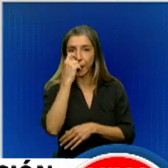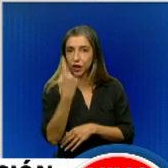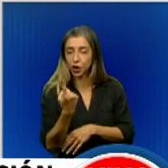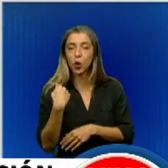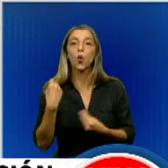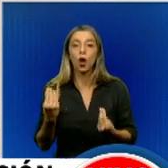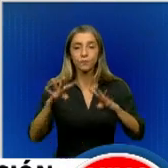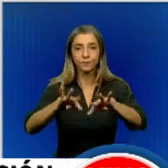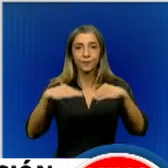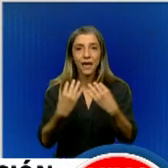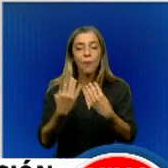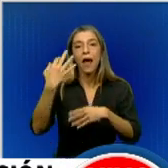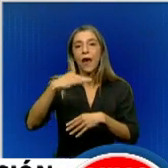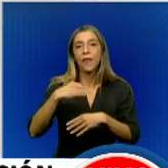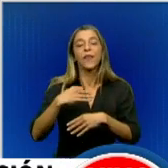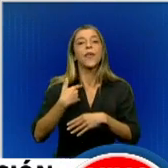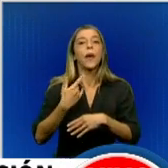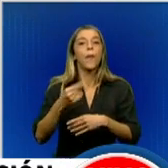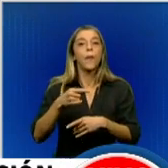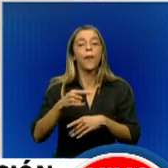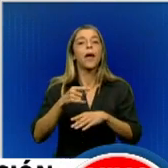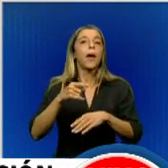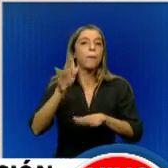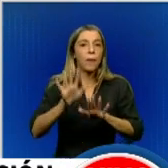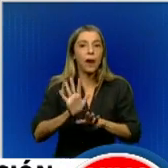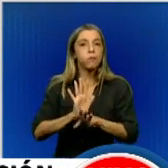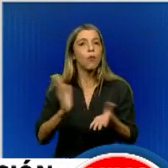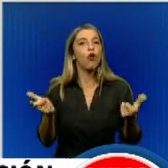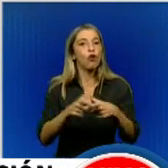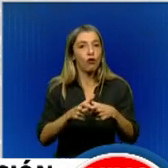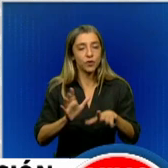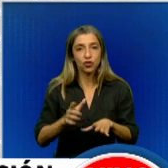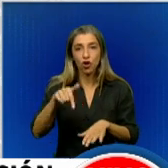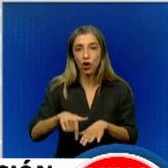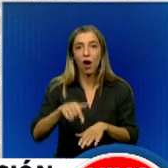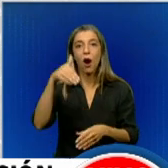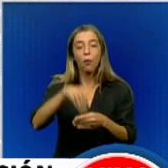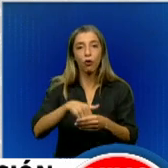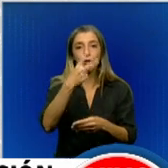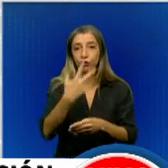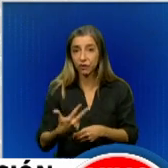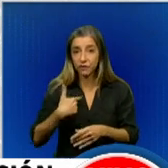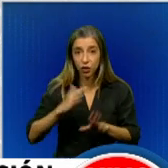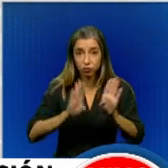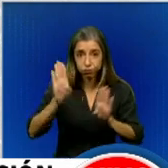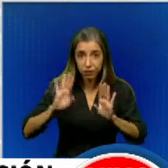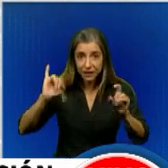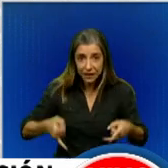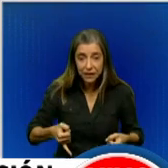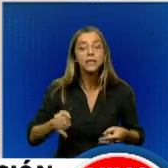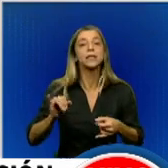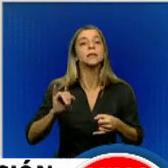la cámara se constituya en comisión se va a votar se requieren las dos terceras partes resulta afirmativo